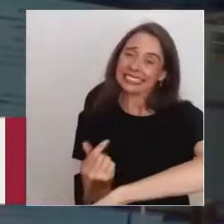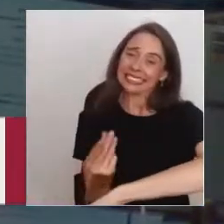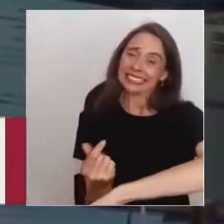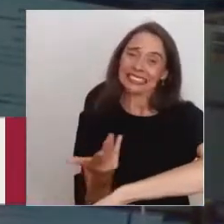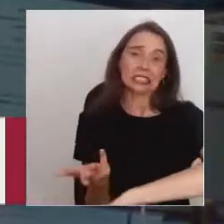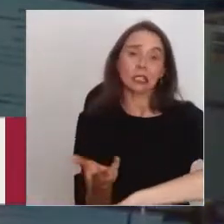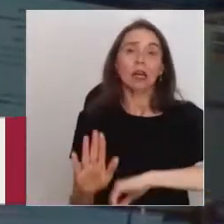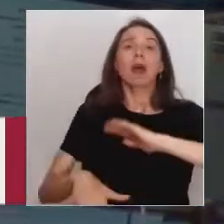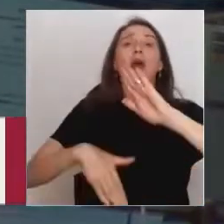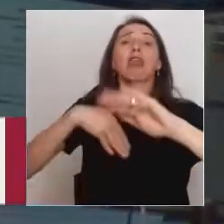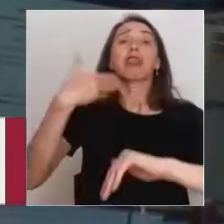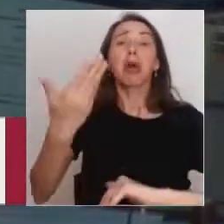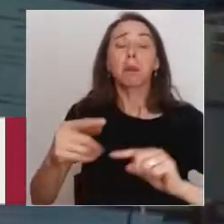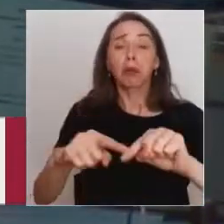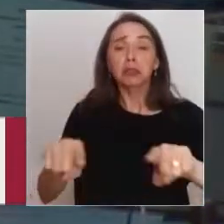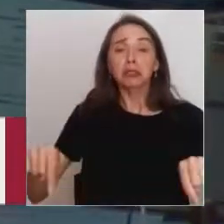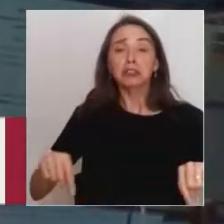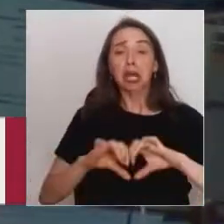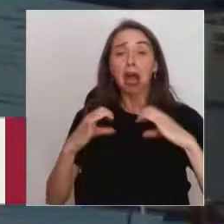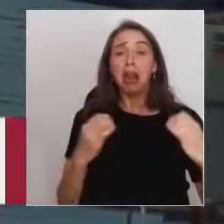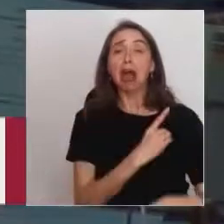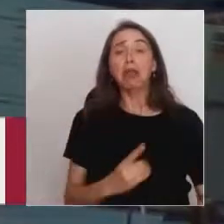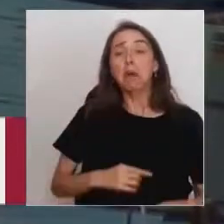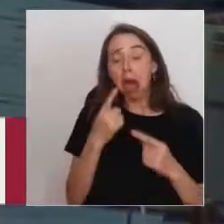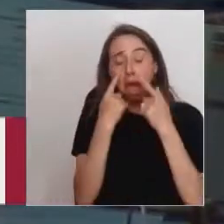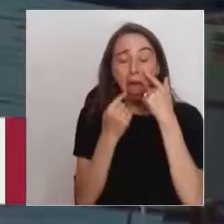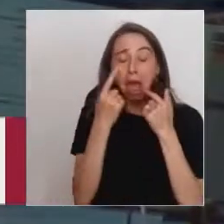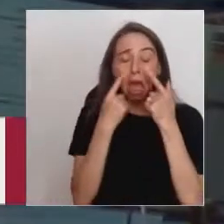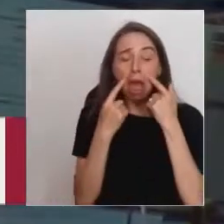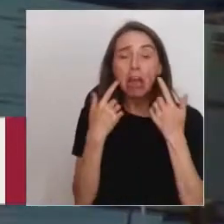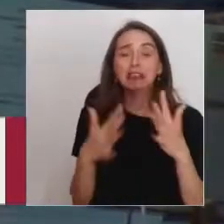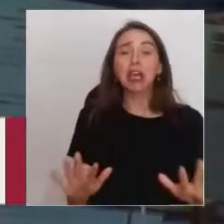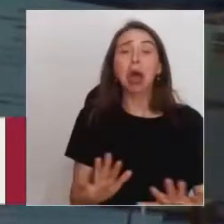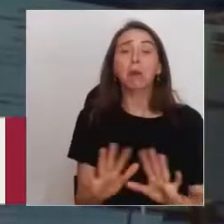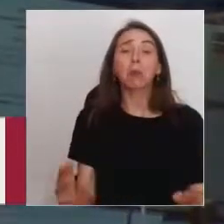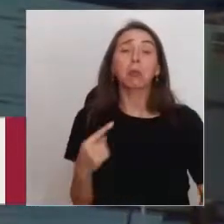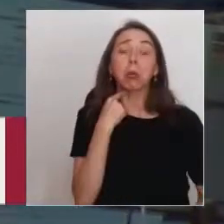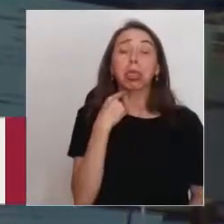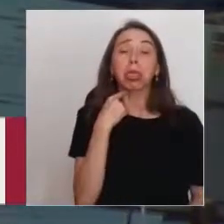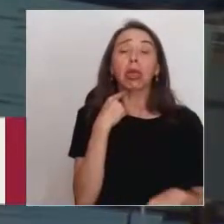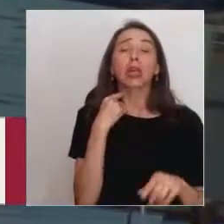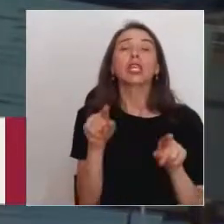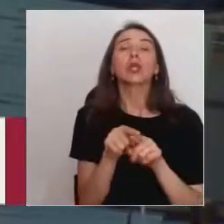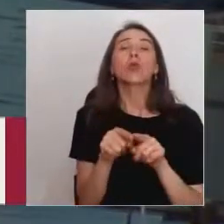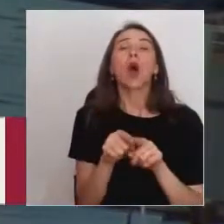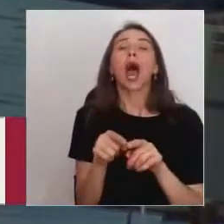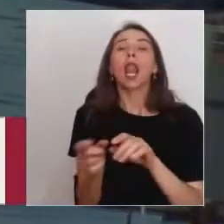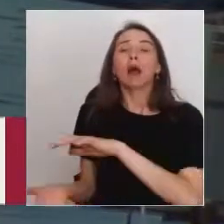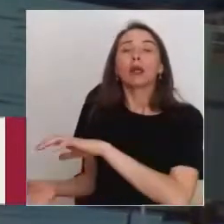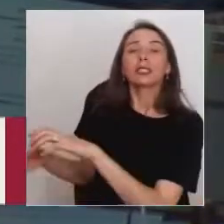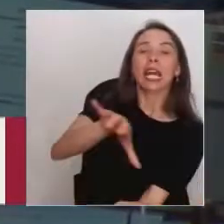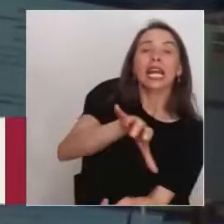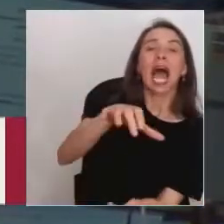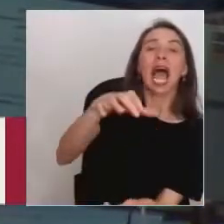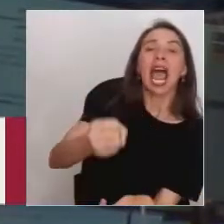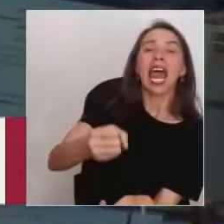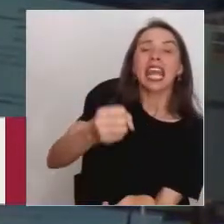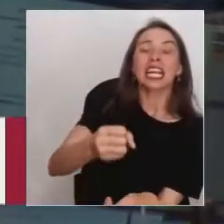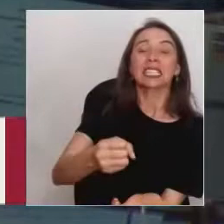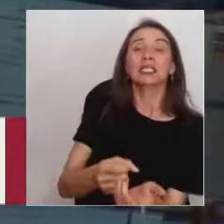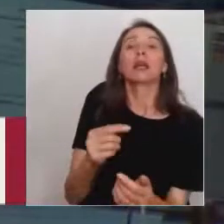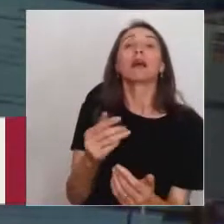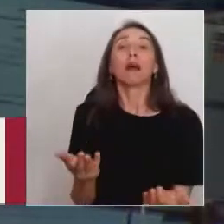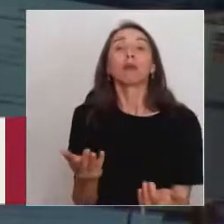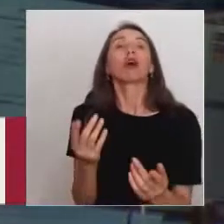estar llorando sobre la leche derramada con casos de vecinos vecinas que les corte justamente la luz